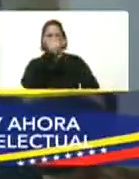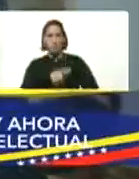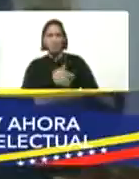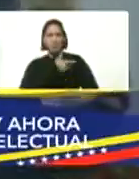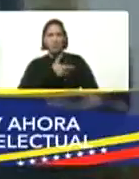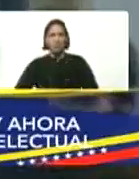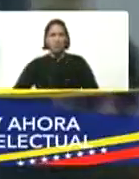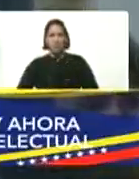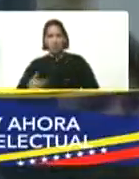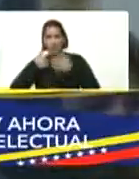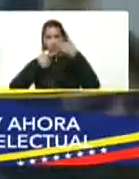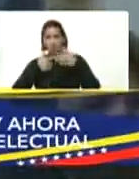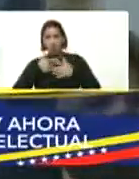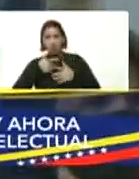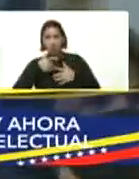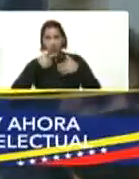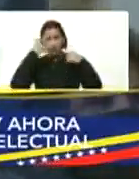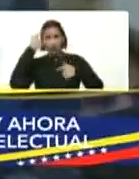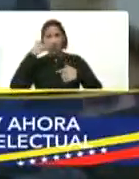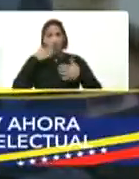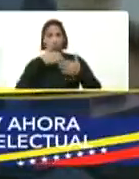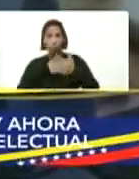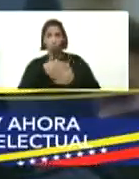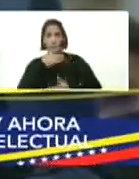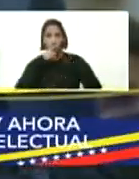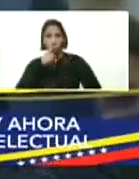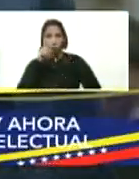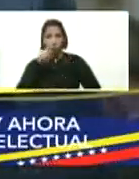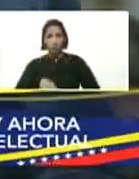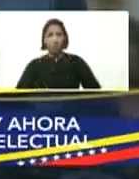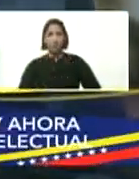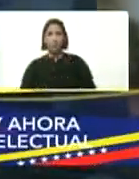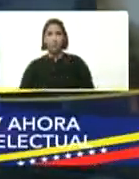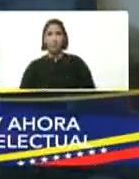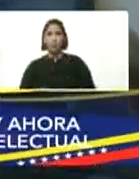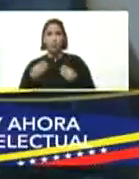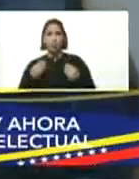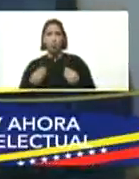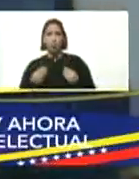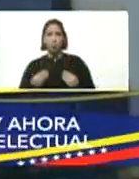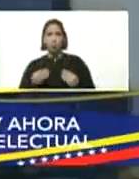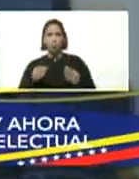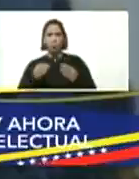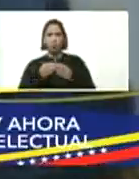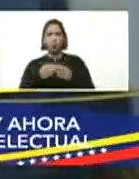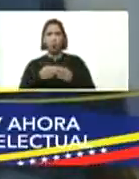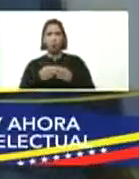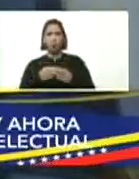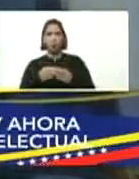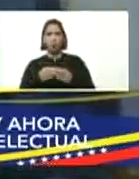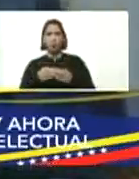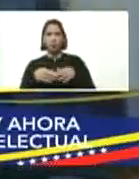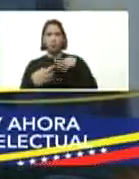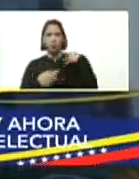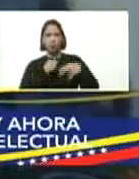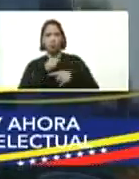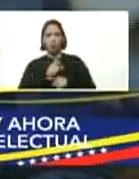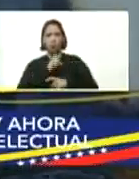también. Nos damos cuenta, inclusive usted acaba de comentar, cómo esa izquierda lo despreció a